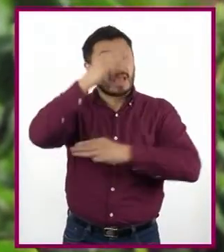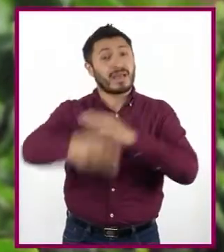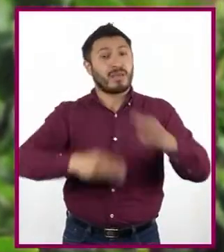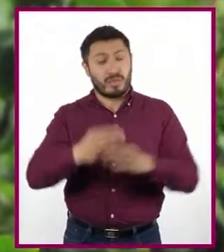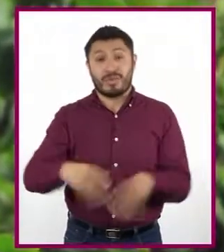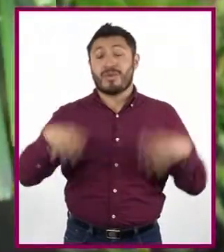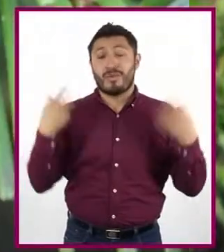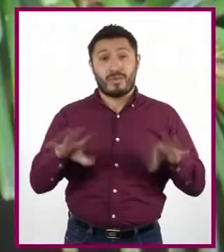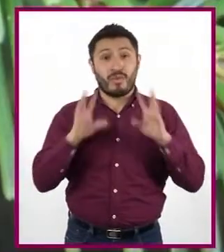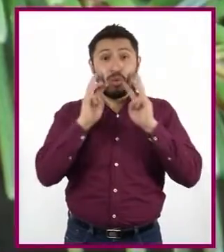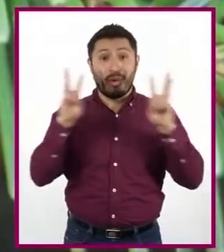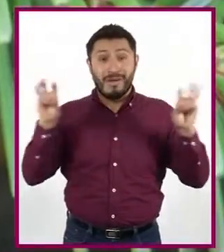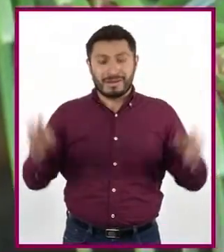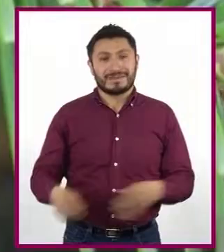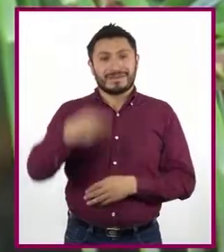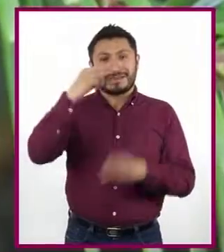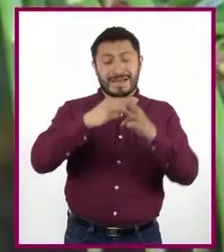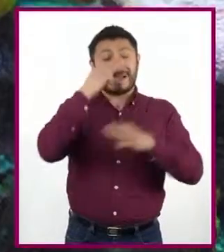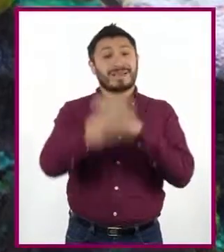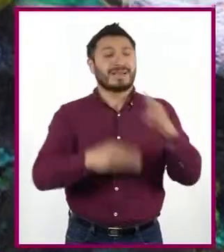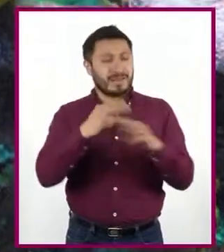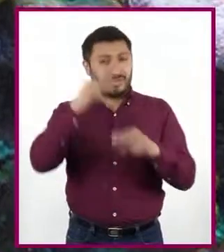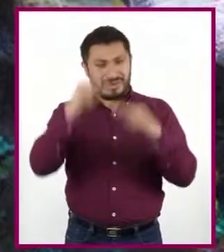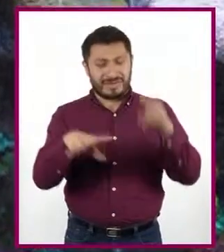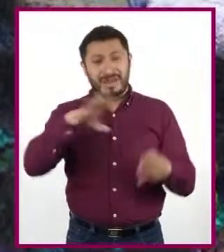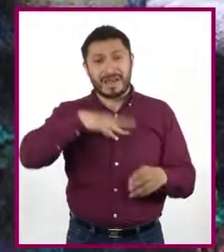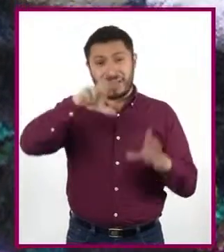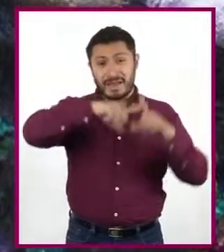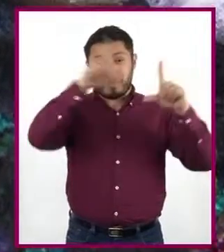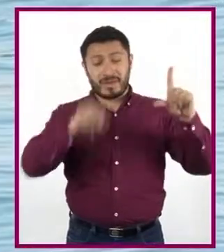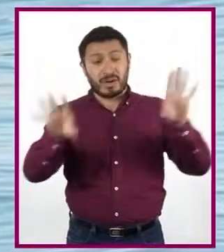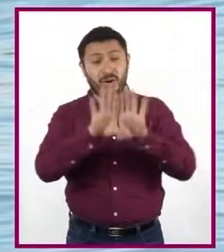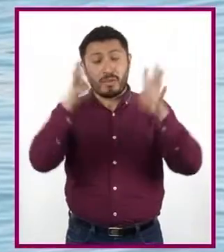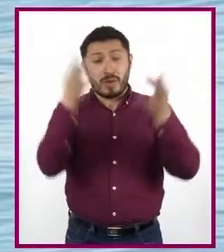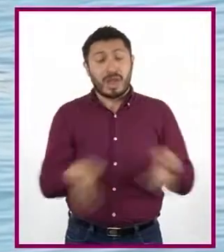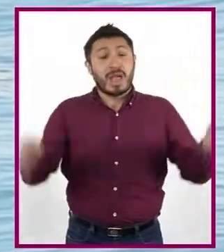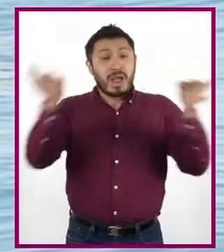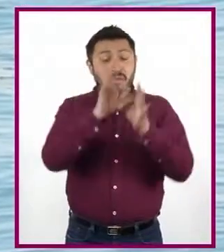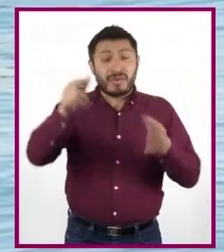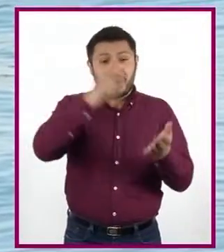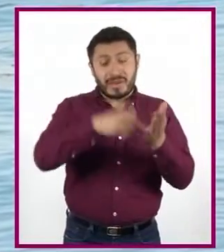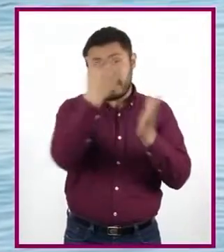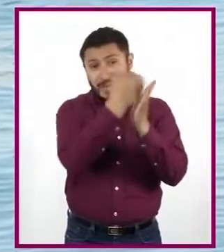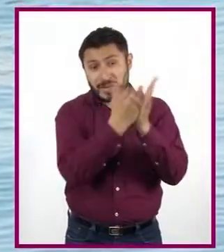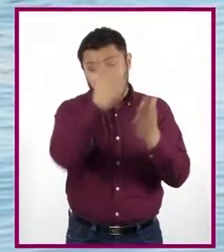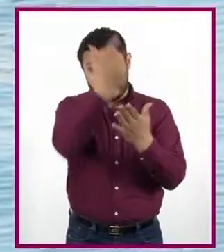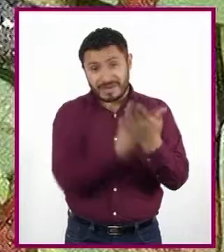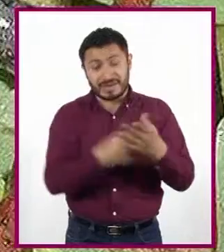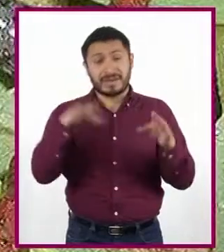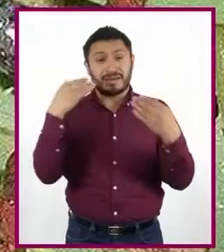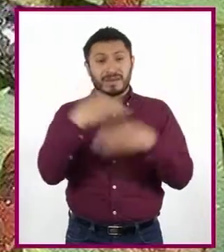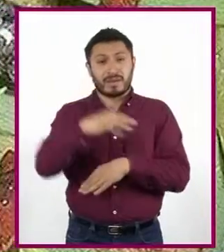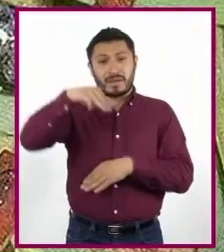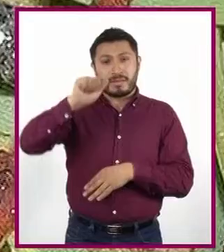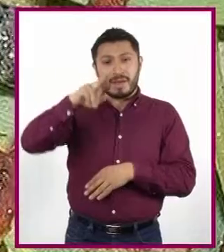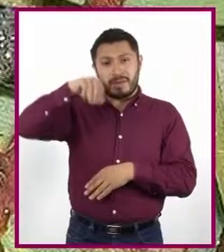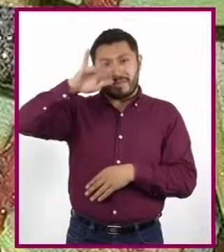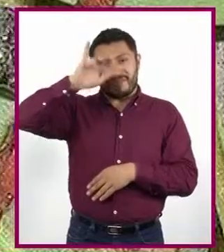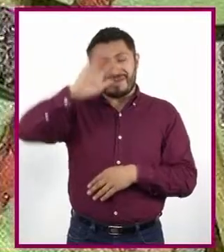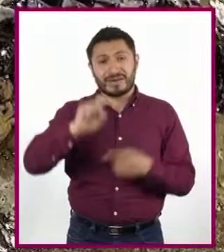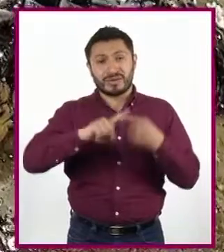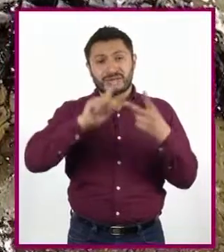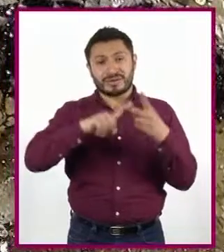¿Puedes creerlo? A nivel mundial, México ocupa lugares importantes en cuanto a su diversidad de mamíferos,